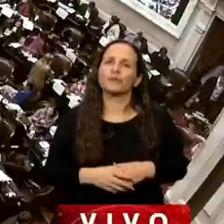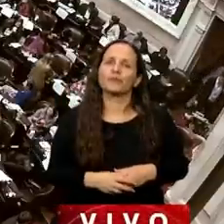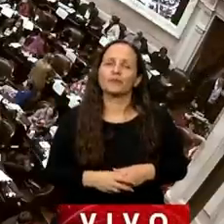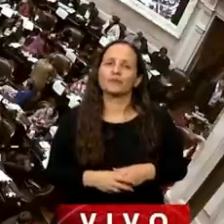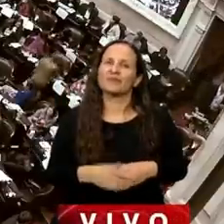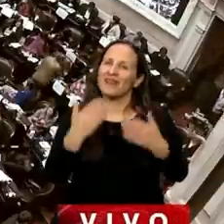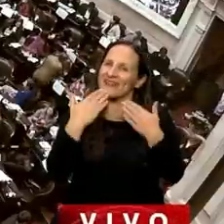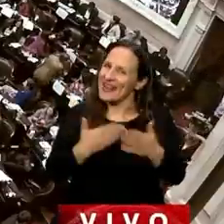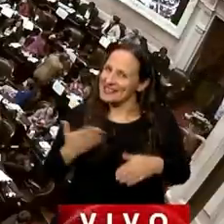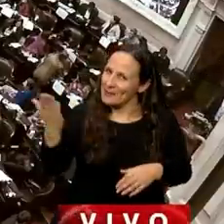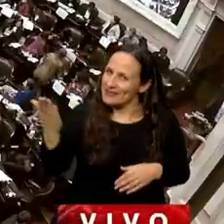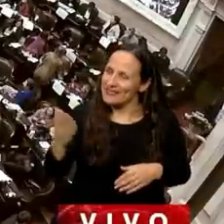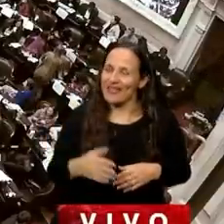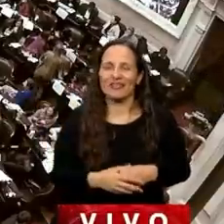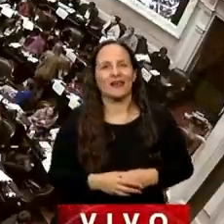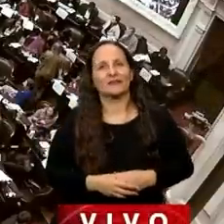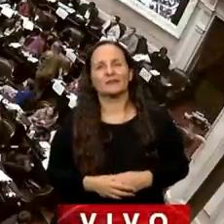Gracias, señora presidenta.